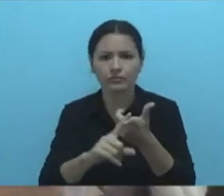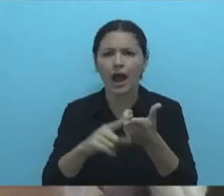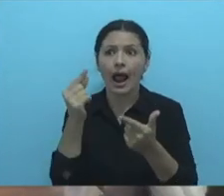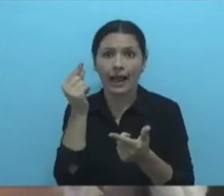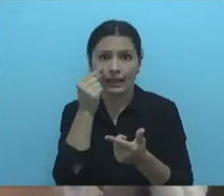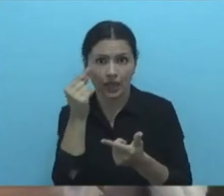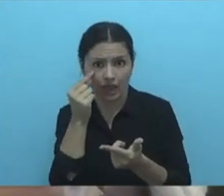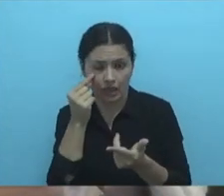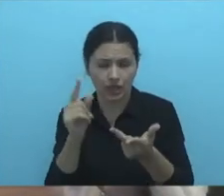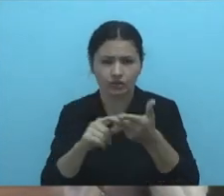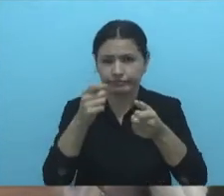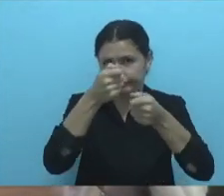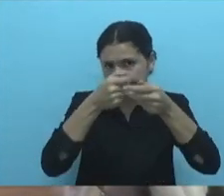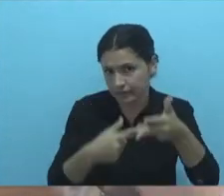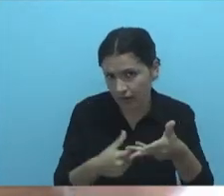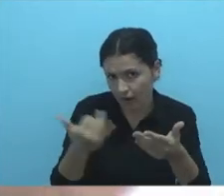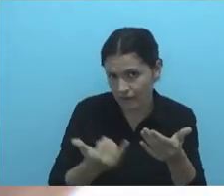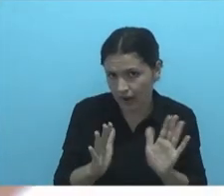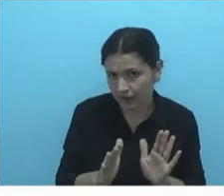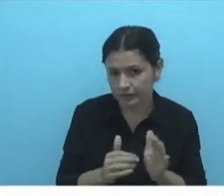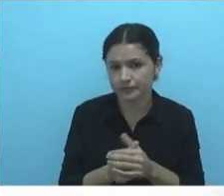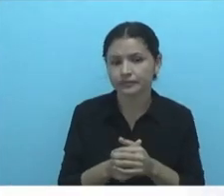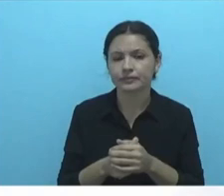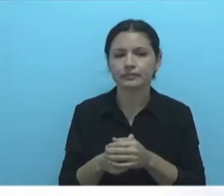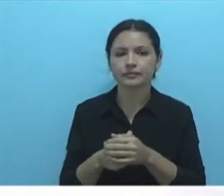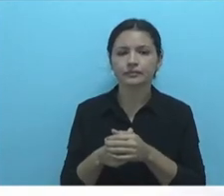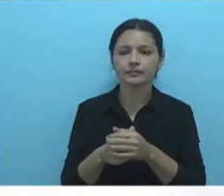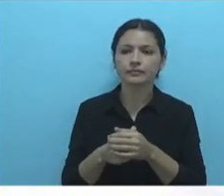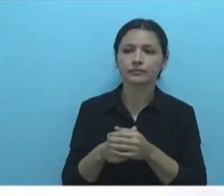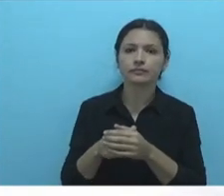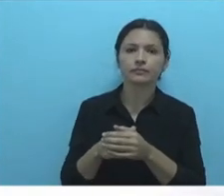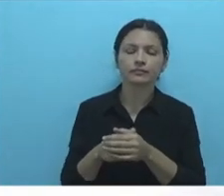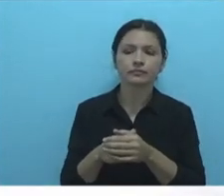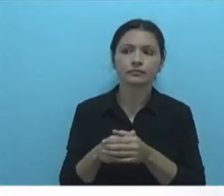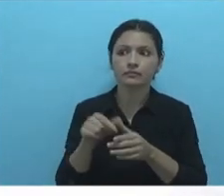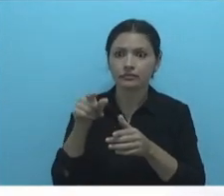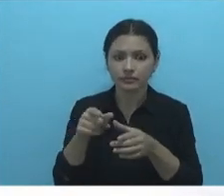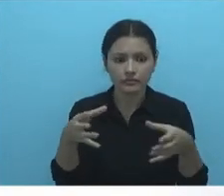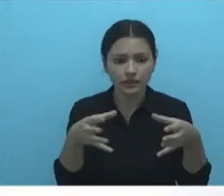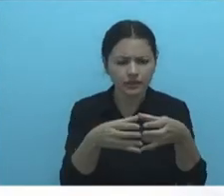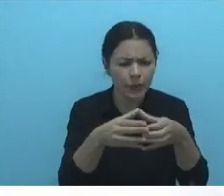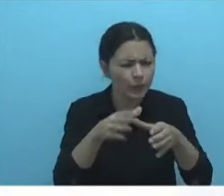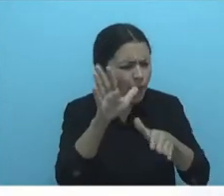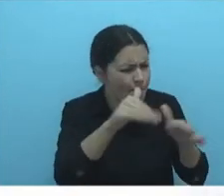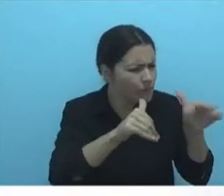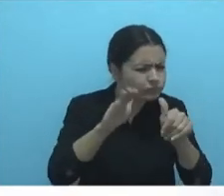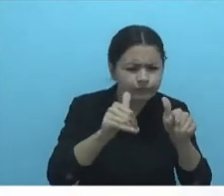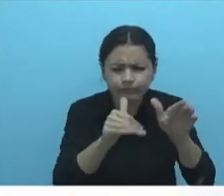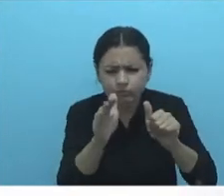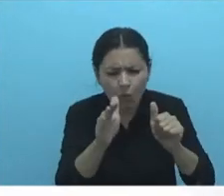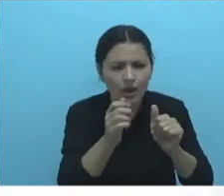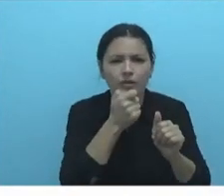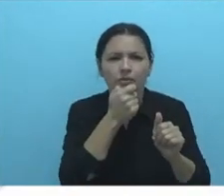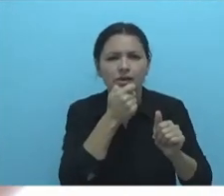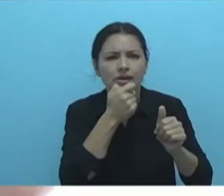testimonial y demás las mismas compañeras vienen recabando de los viejos registros y archivos del